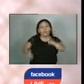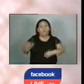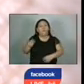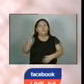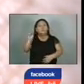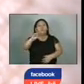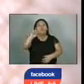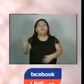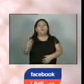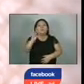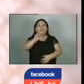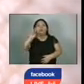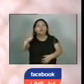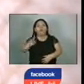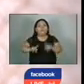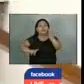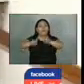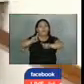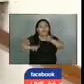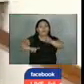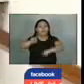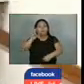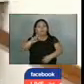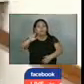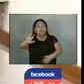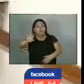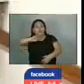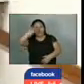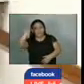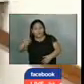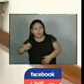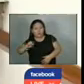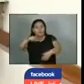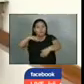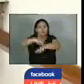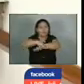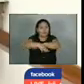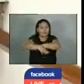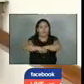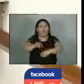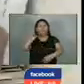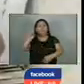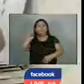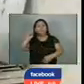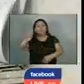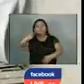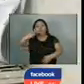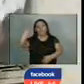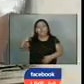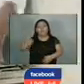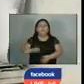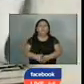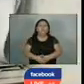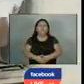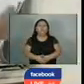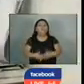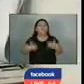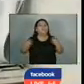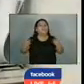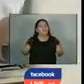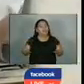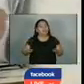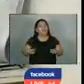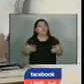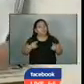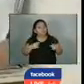el 23%, Santa Ana 15% y Chalatenango 13%. Por ello,